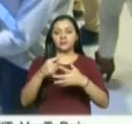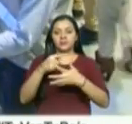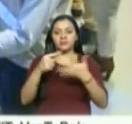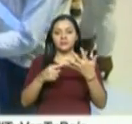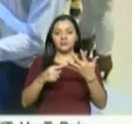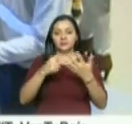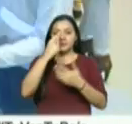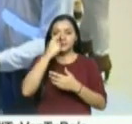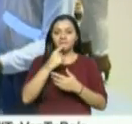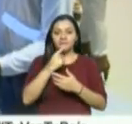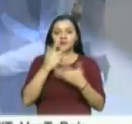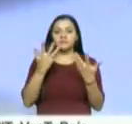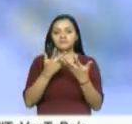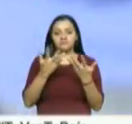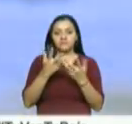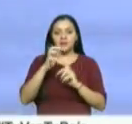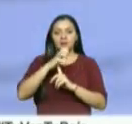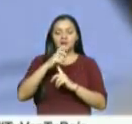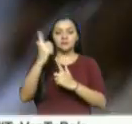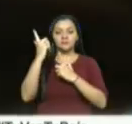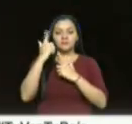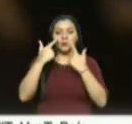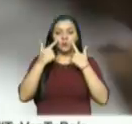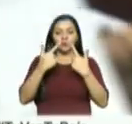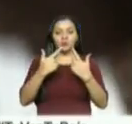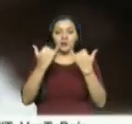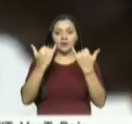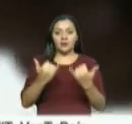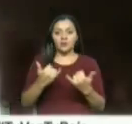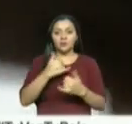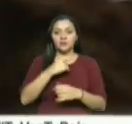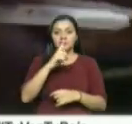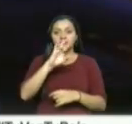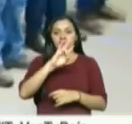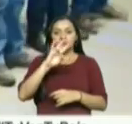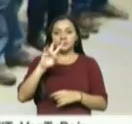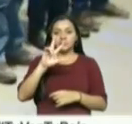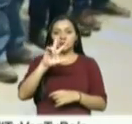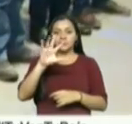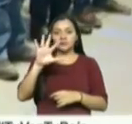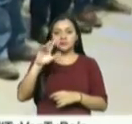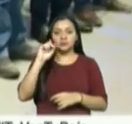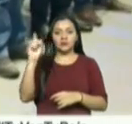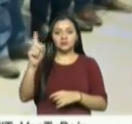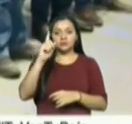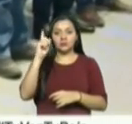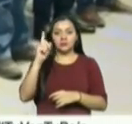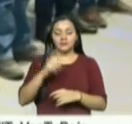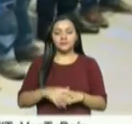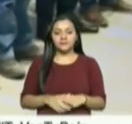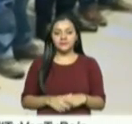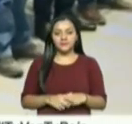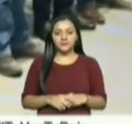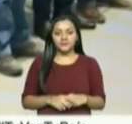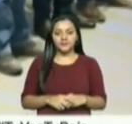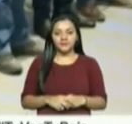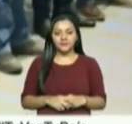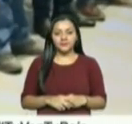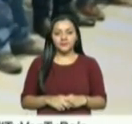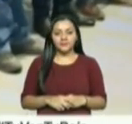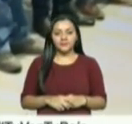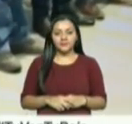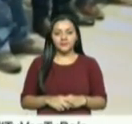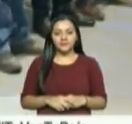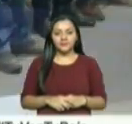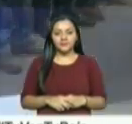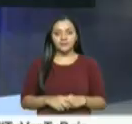perfiles, como los guardaparques, quienes actualmente son 735 a nivel nacional. Caterine Morejón, Noticiero Ciudadano.